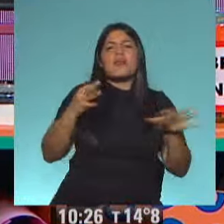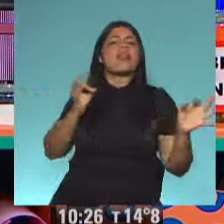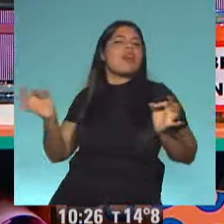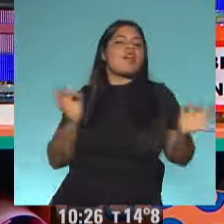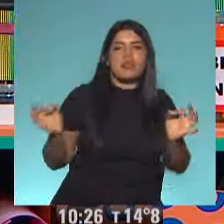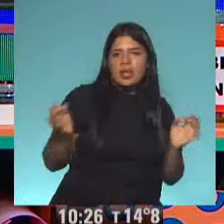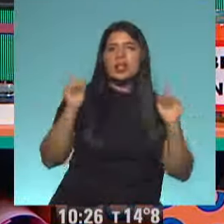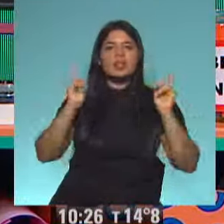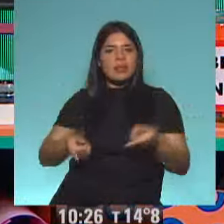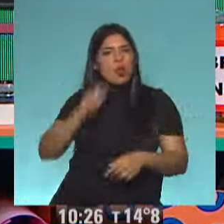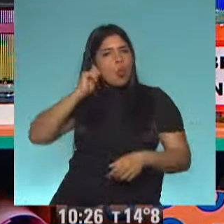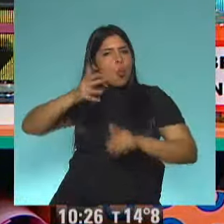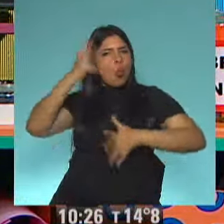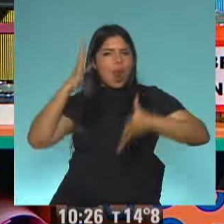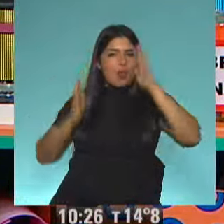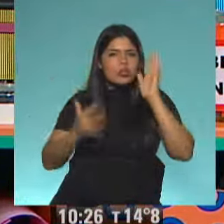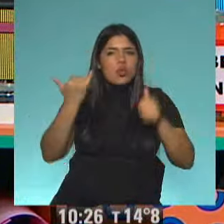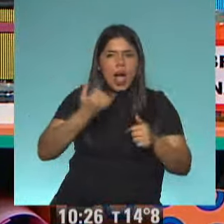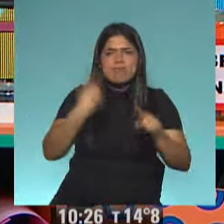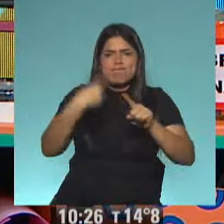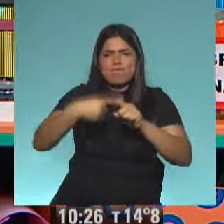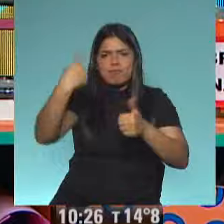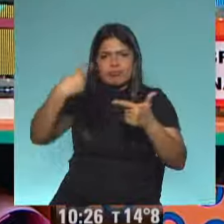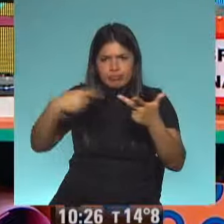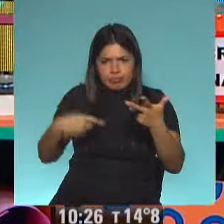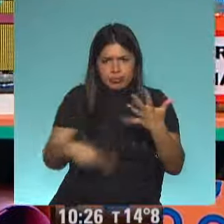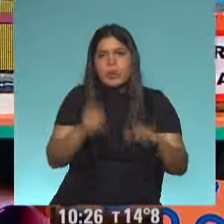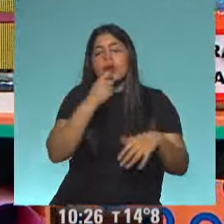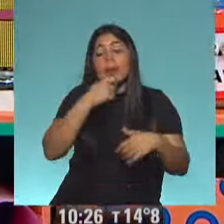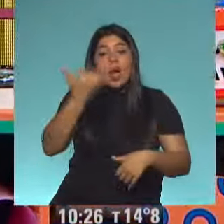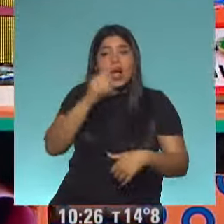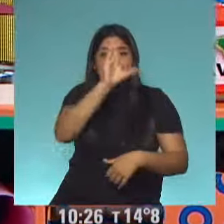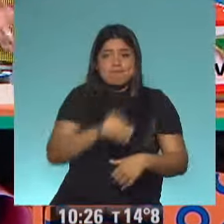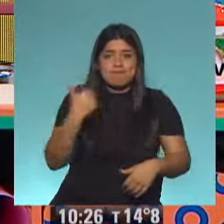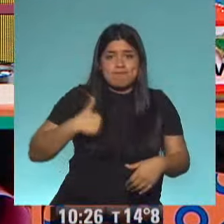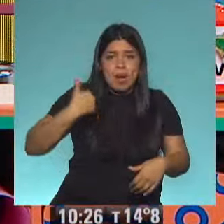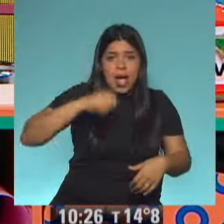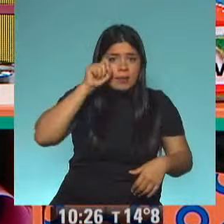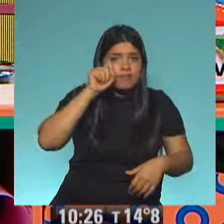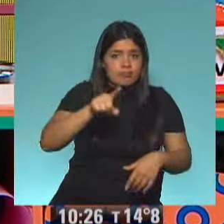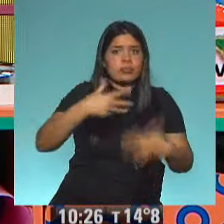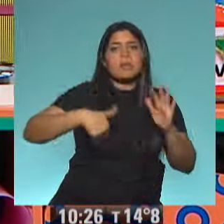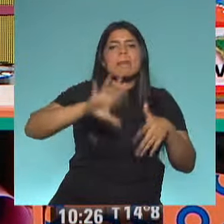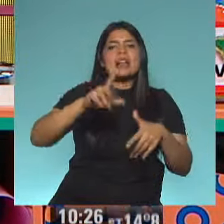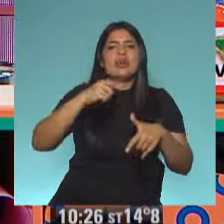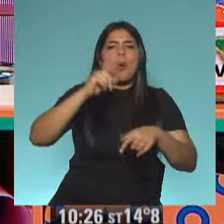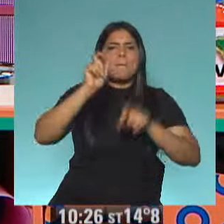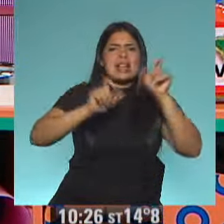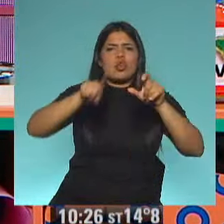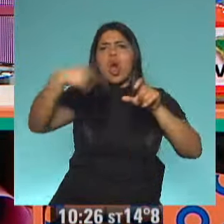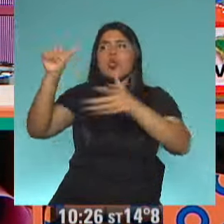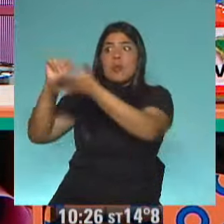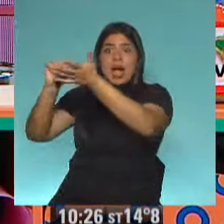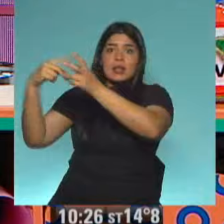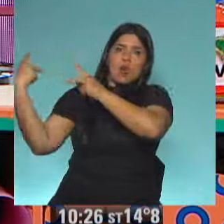ejemplo, está el carnaval. Hay como varios festejos. Está el carnaval del país, que es un carnaval más turístico, donde se llena de gente de todos lados para acudir